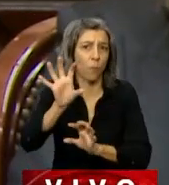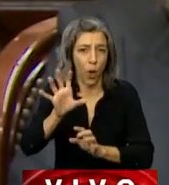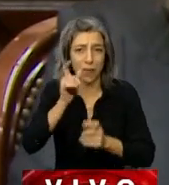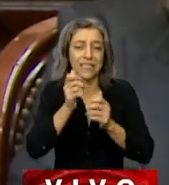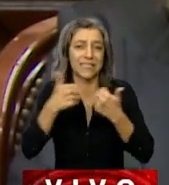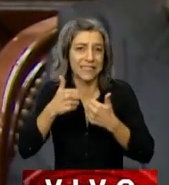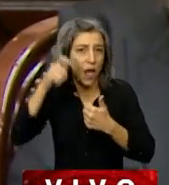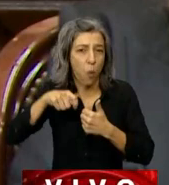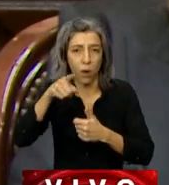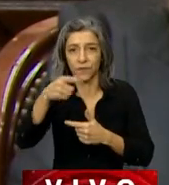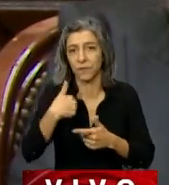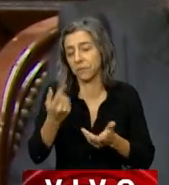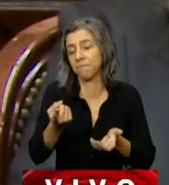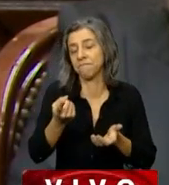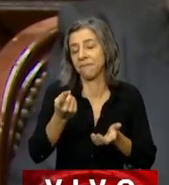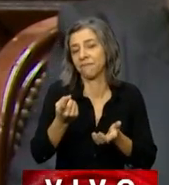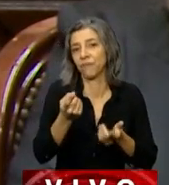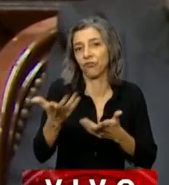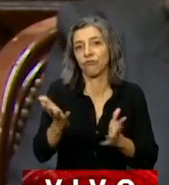pacto especial y al tiempo de su incorporación.